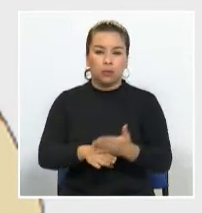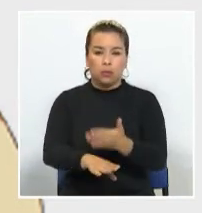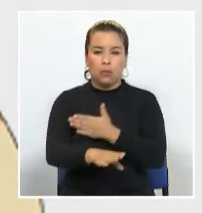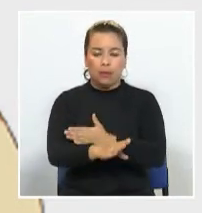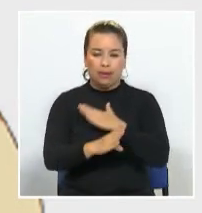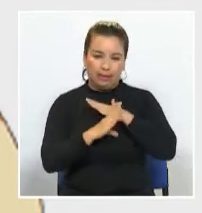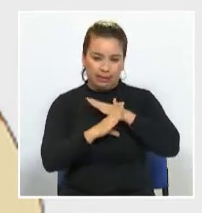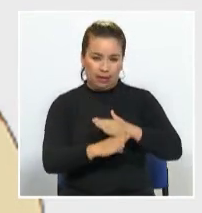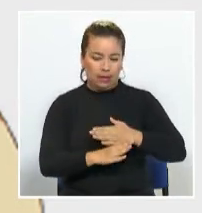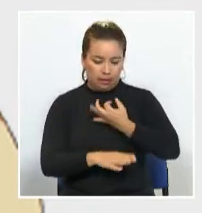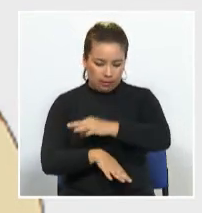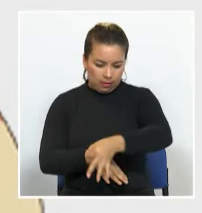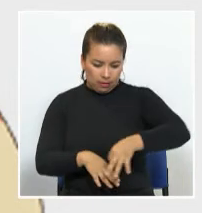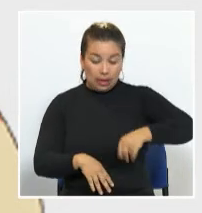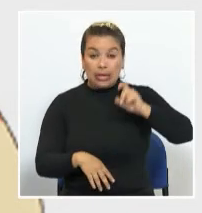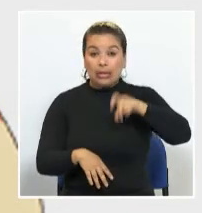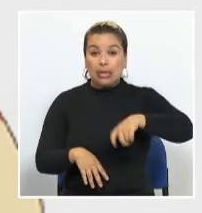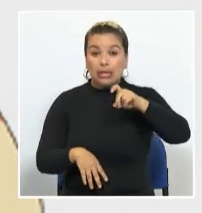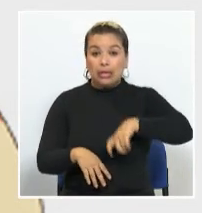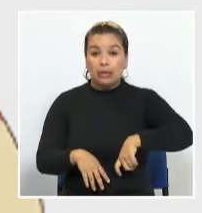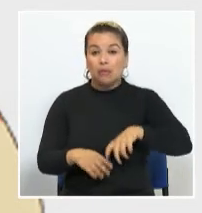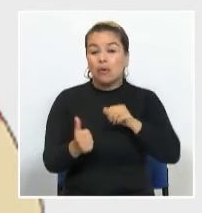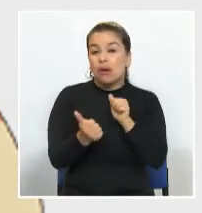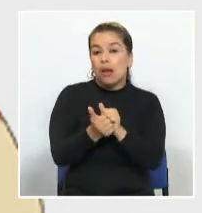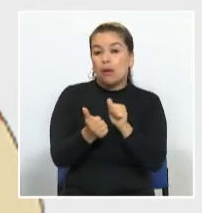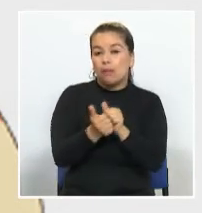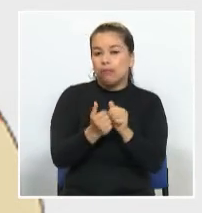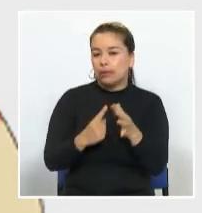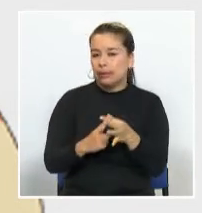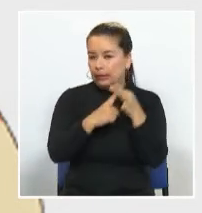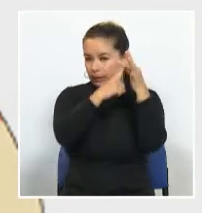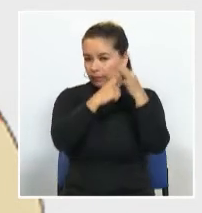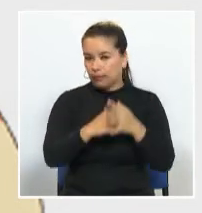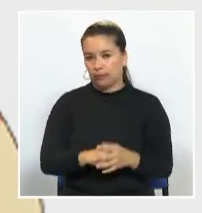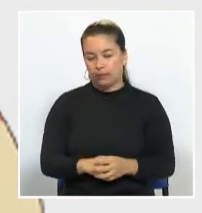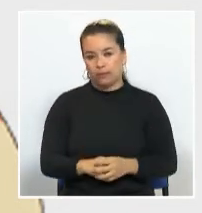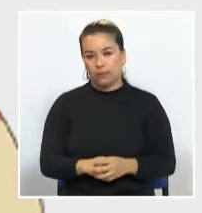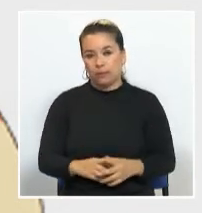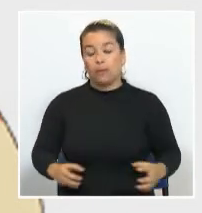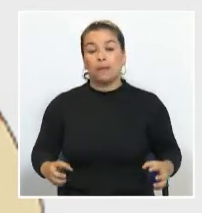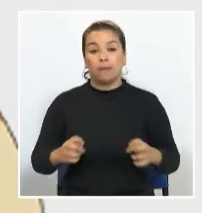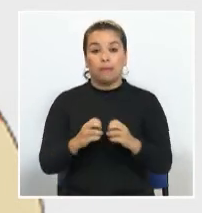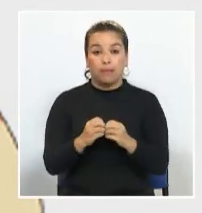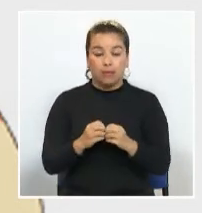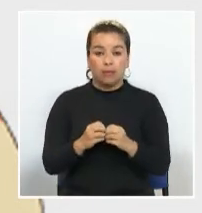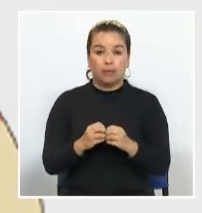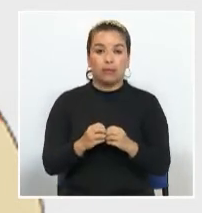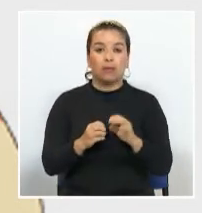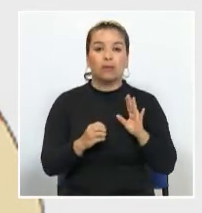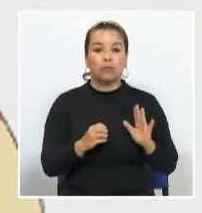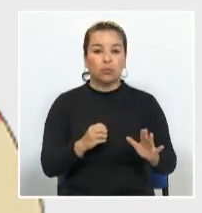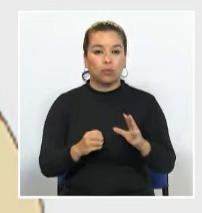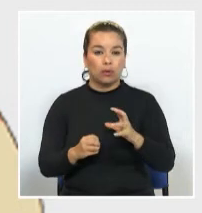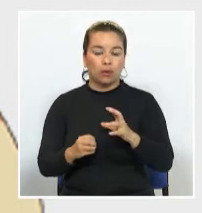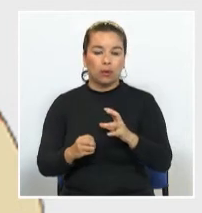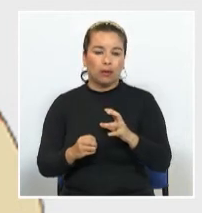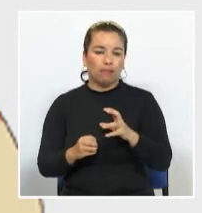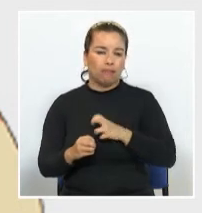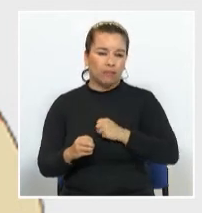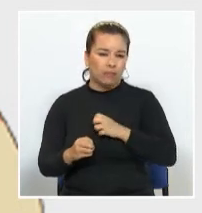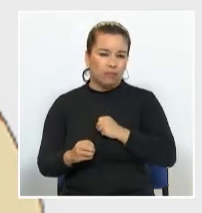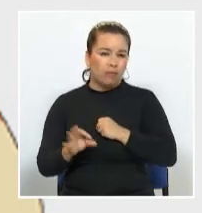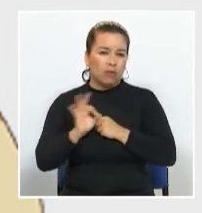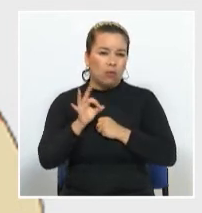un acompañamiento especializado. Y existe otro tipo, digámoslo así, de trombosis o de formación de